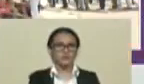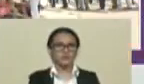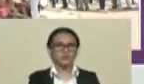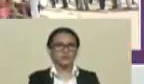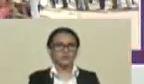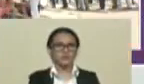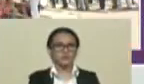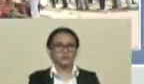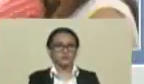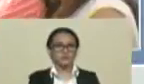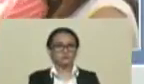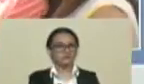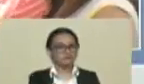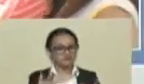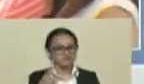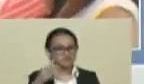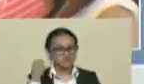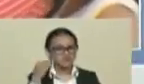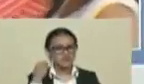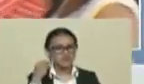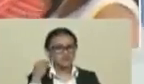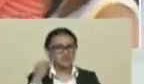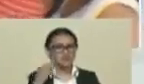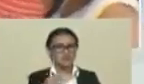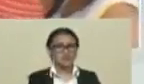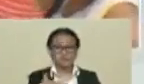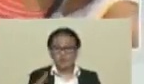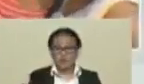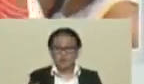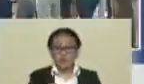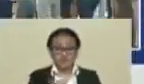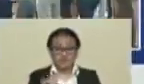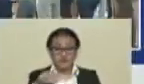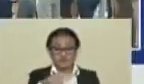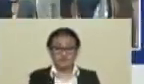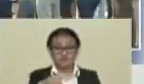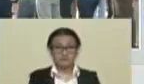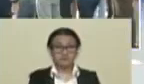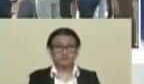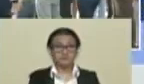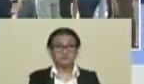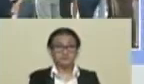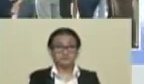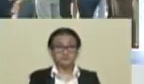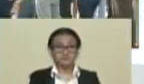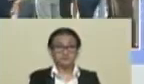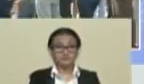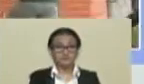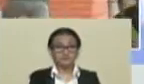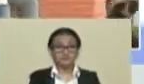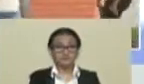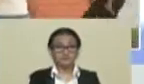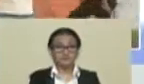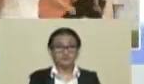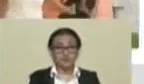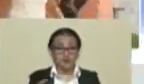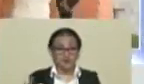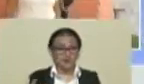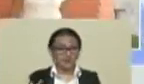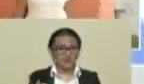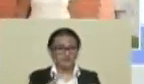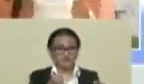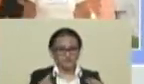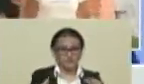posibilidades existen de que después de que concluya la jornada electoral haya algún encuentro con la oposición, alguna